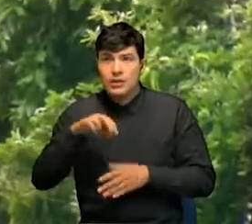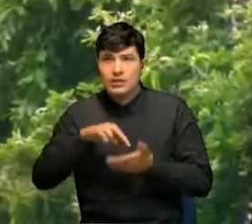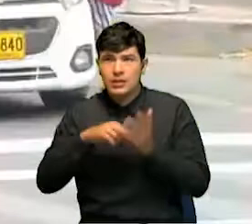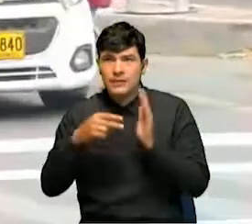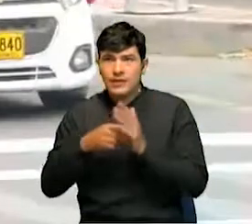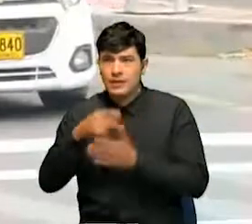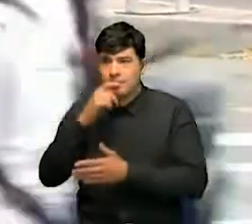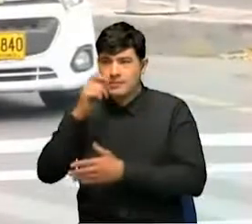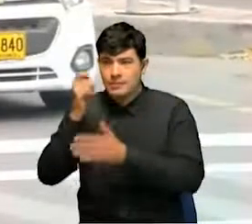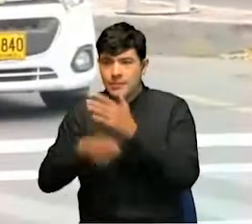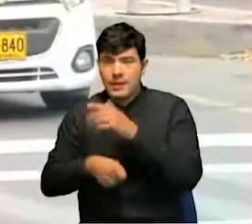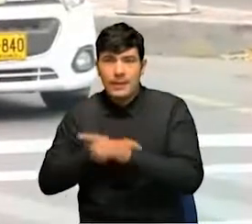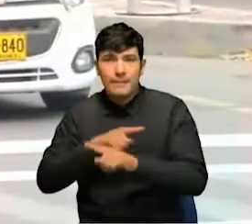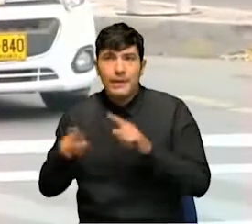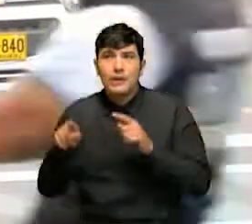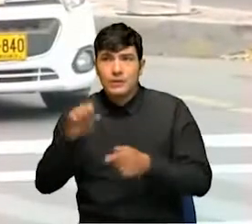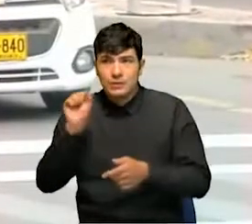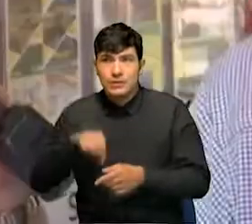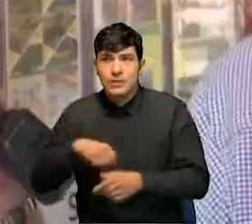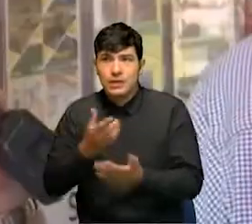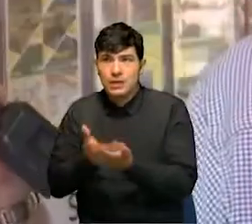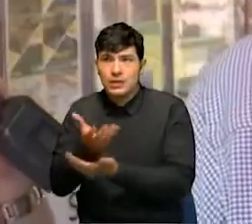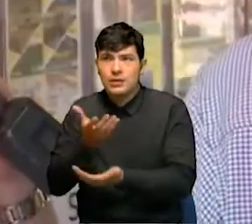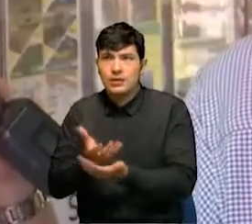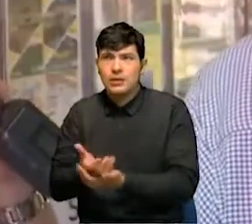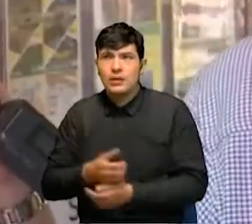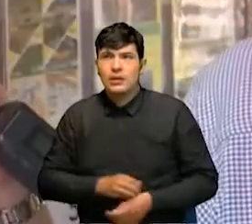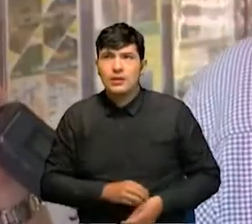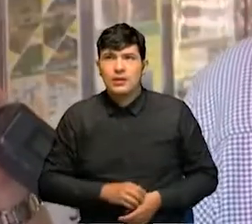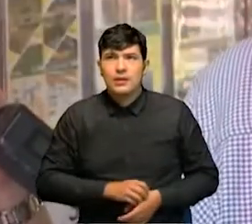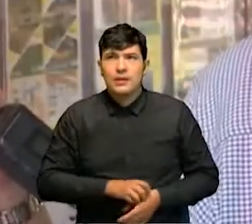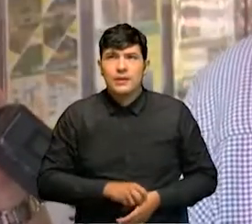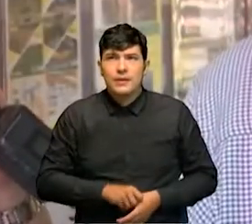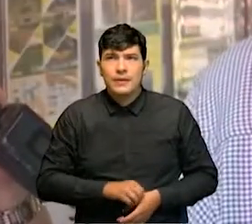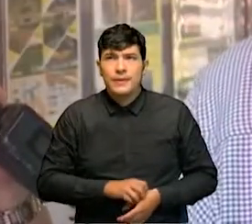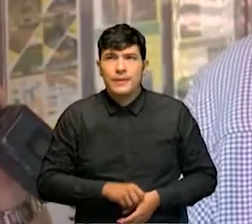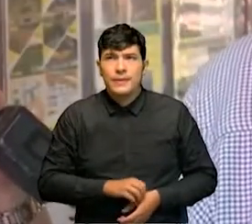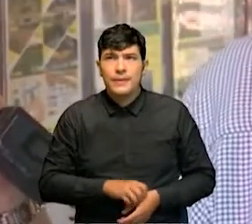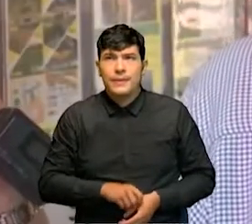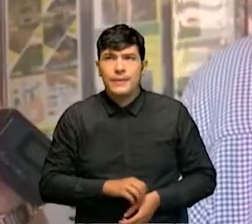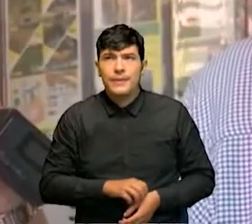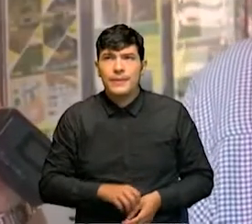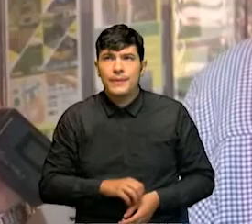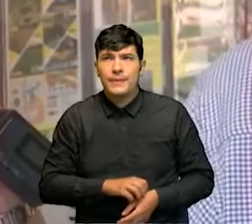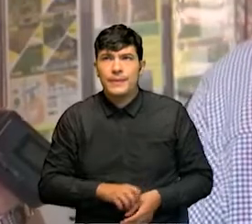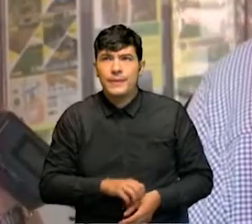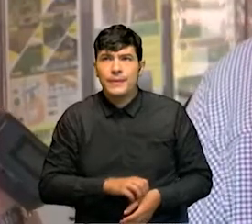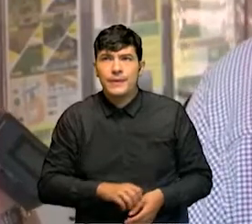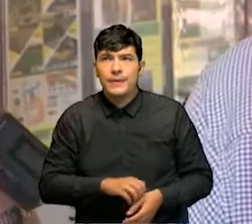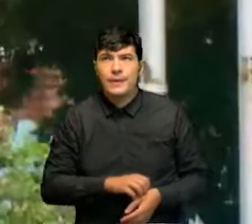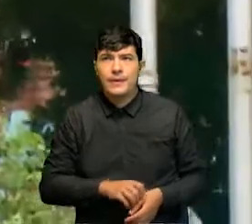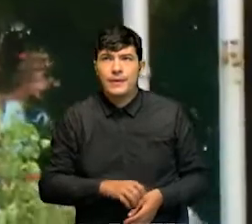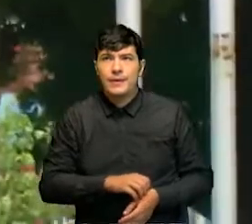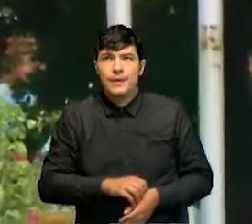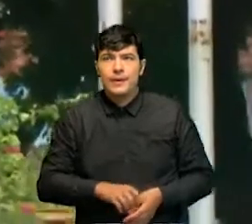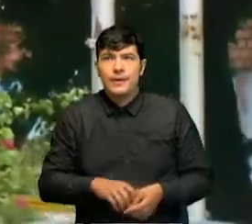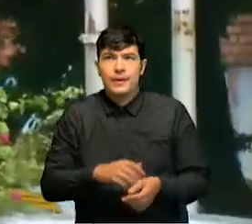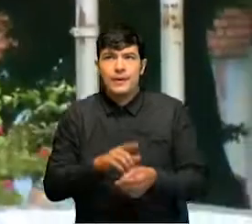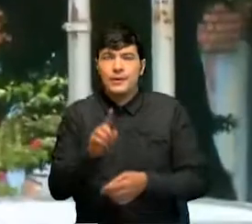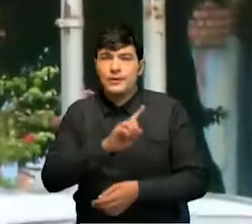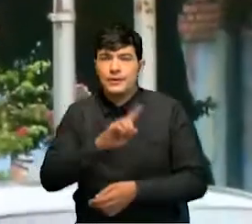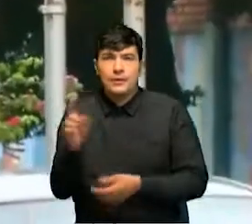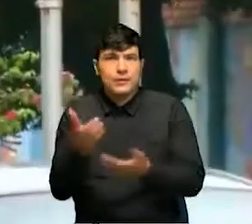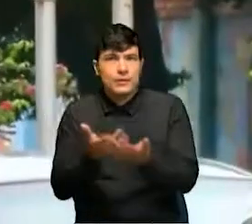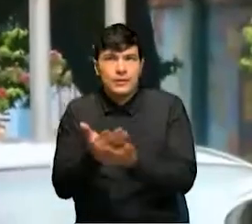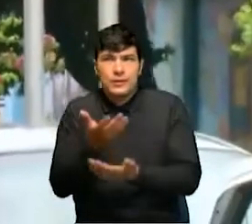acarrea multas pero sí es una recomendación lo recomendable es que no sea necesario una fotomulta para nosotros asegurar